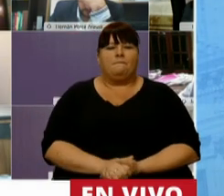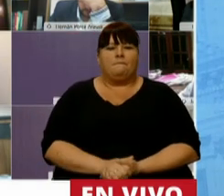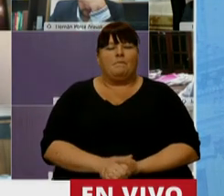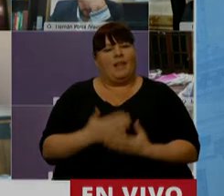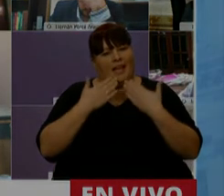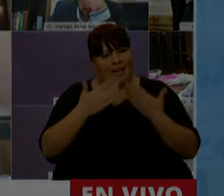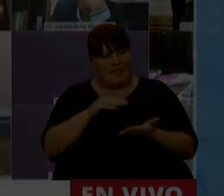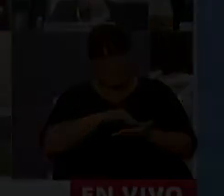Gracias, diputado.